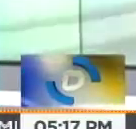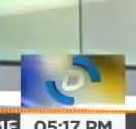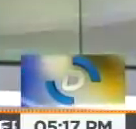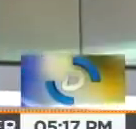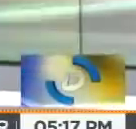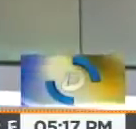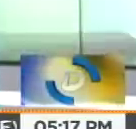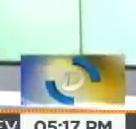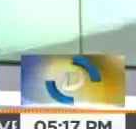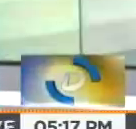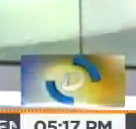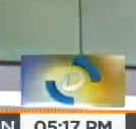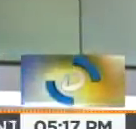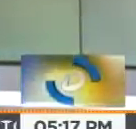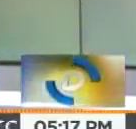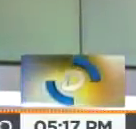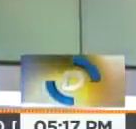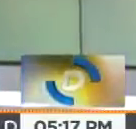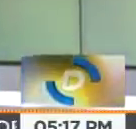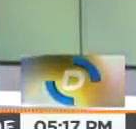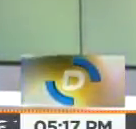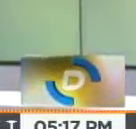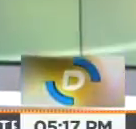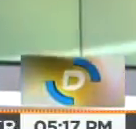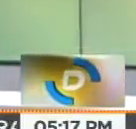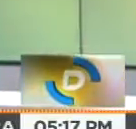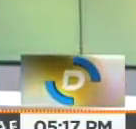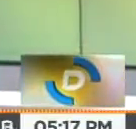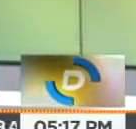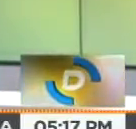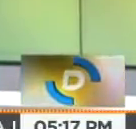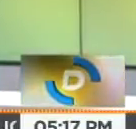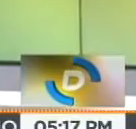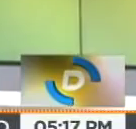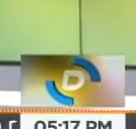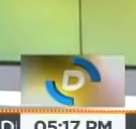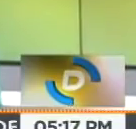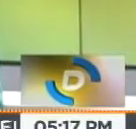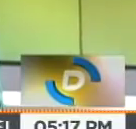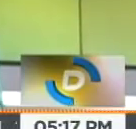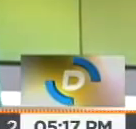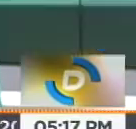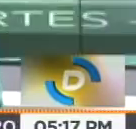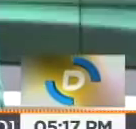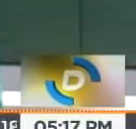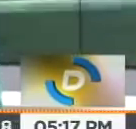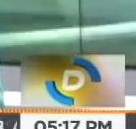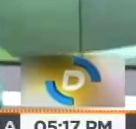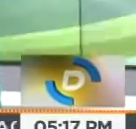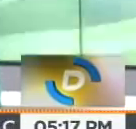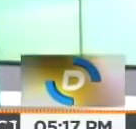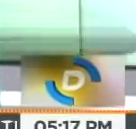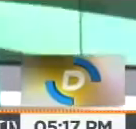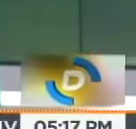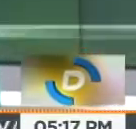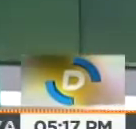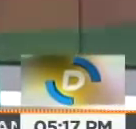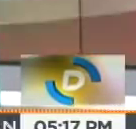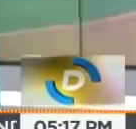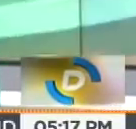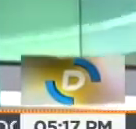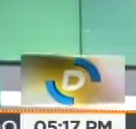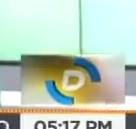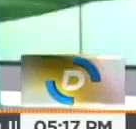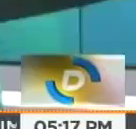Es momento de hacer una pausa en la información deportiva porque nos vamos al cuartel de la montaña donde se realiza un balance del gobierno del año 2017.